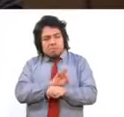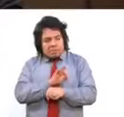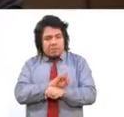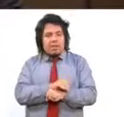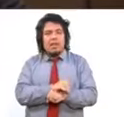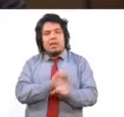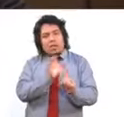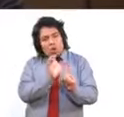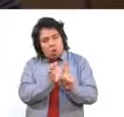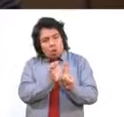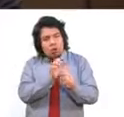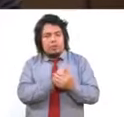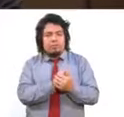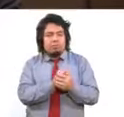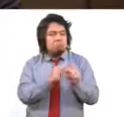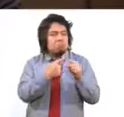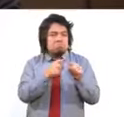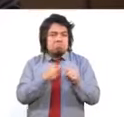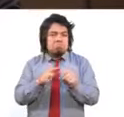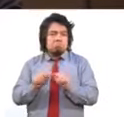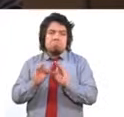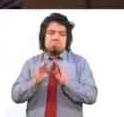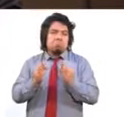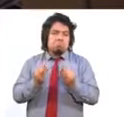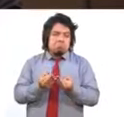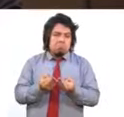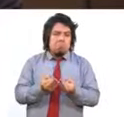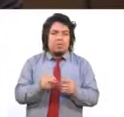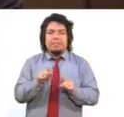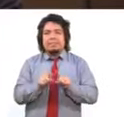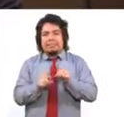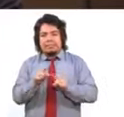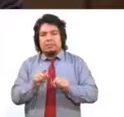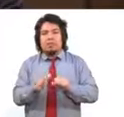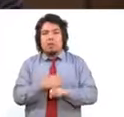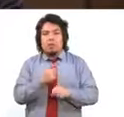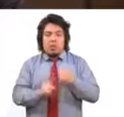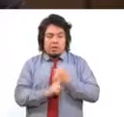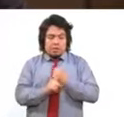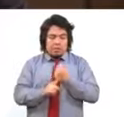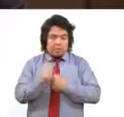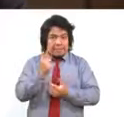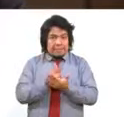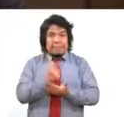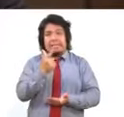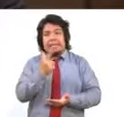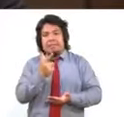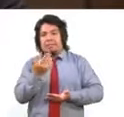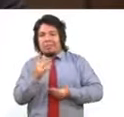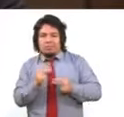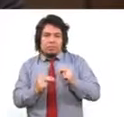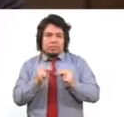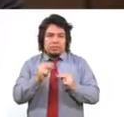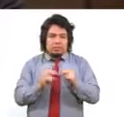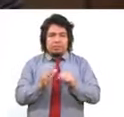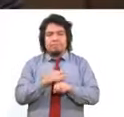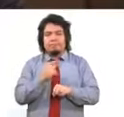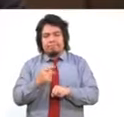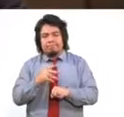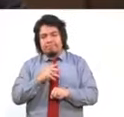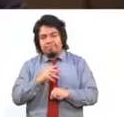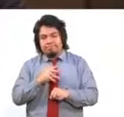Hay distintos tipos de medidas de protección, y dependiendo del riesgo, que también hay una manera